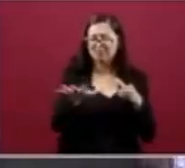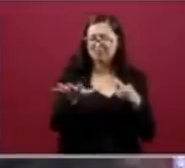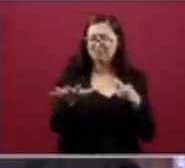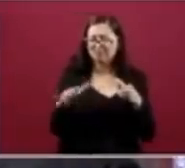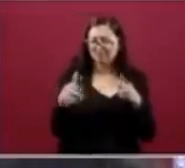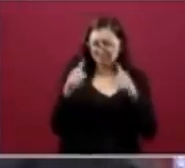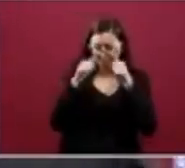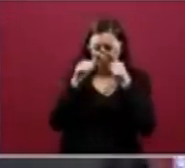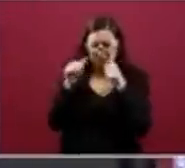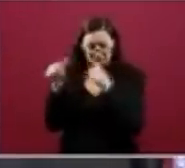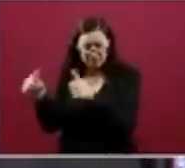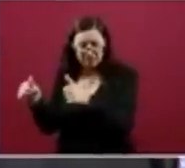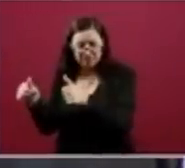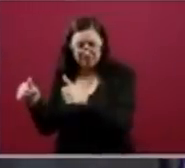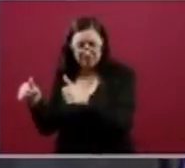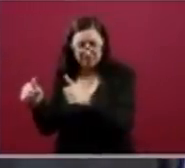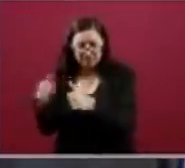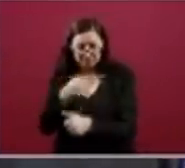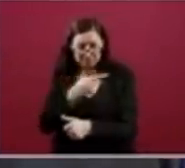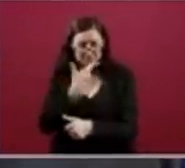para atender a la gente?